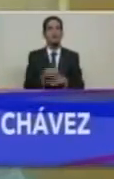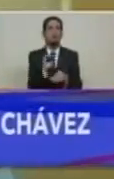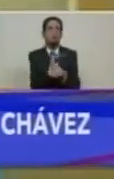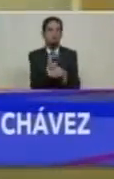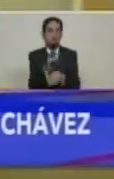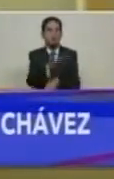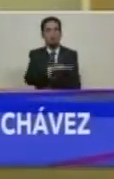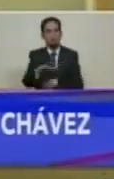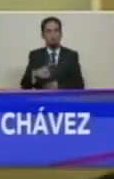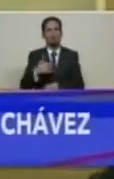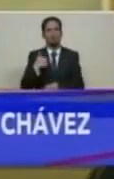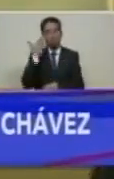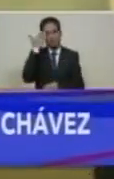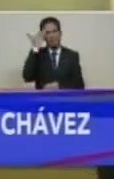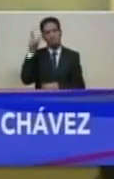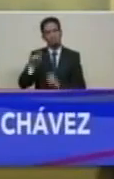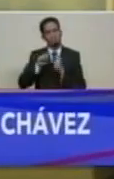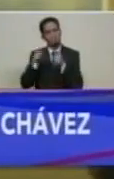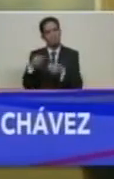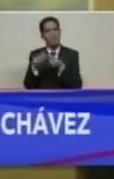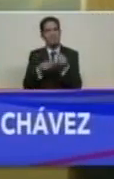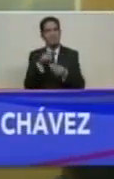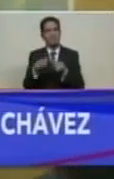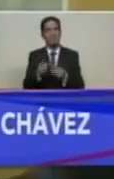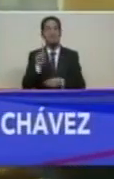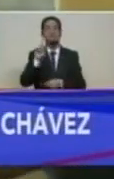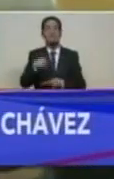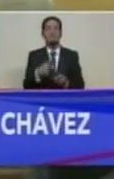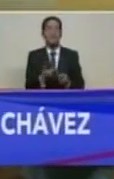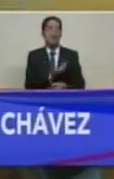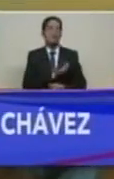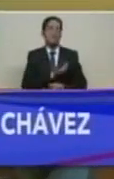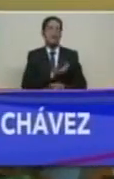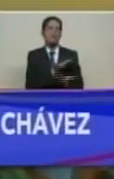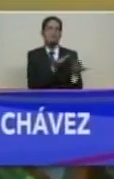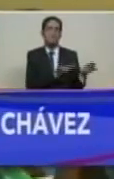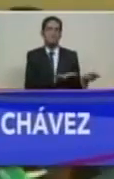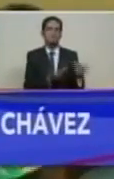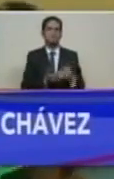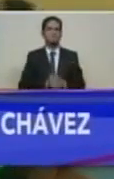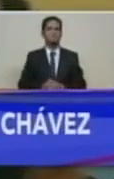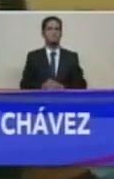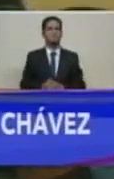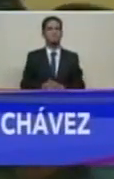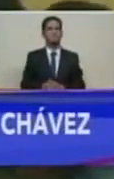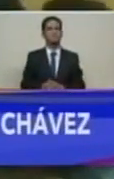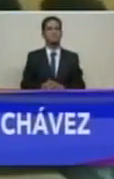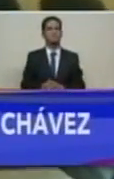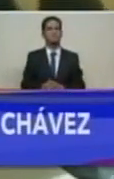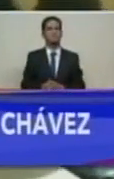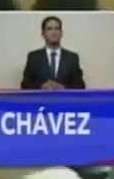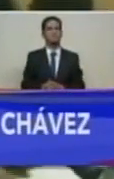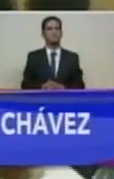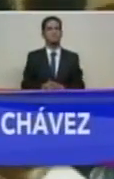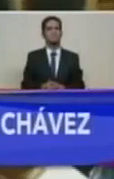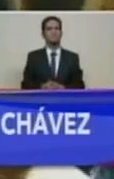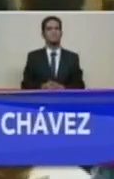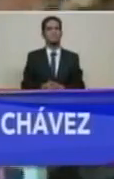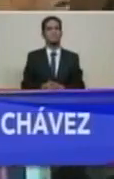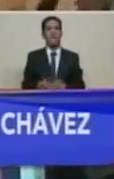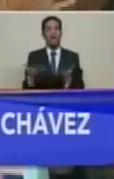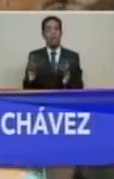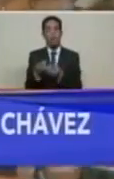va a hacer. Y contamos con nuestro alcalde, Tito Viedo, quien junto a